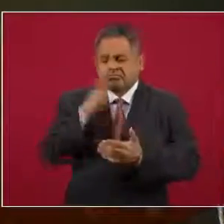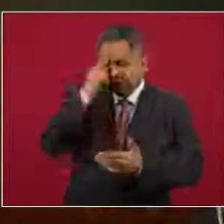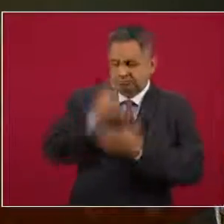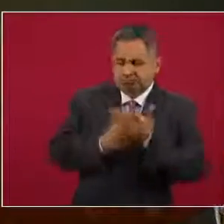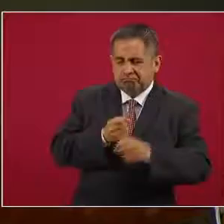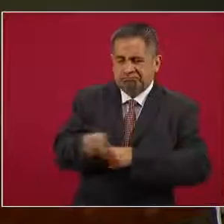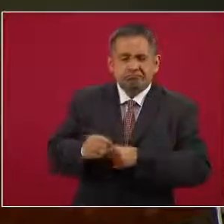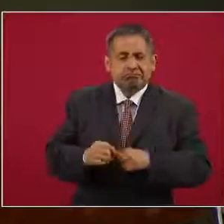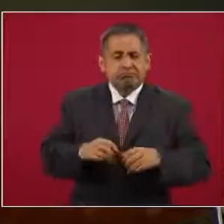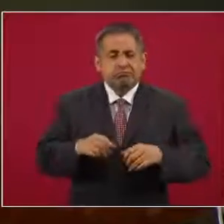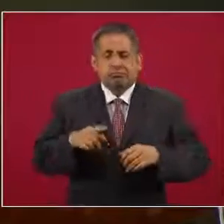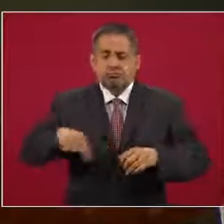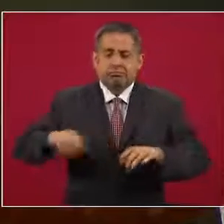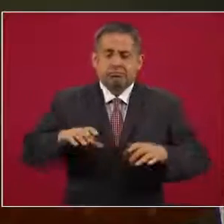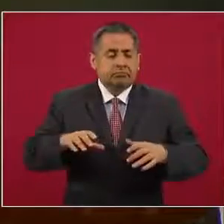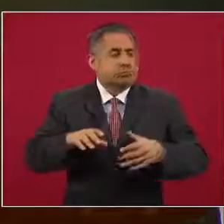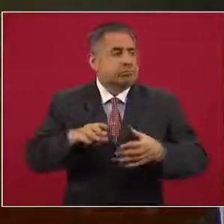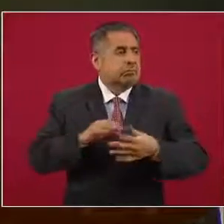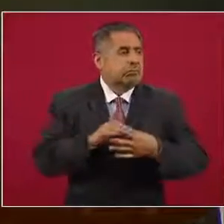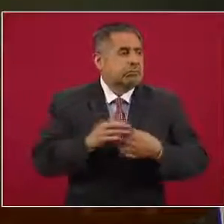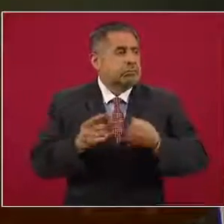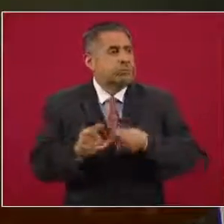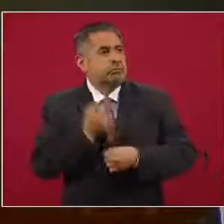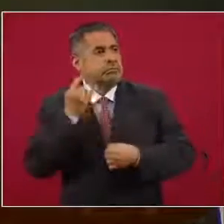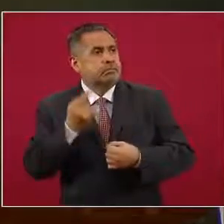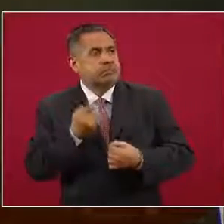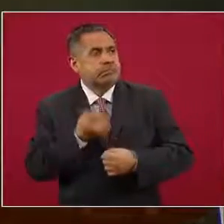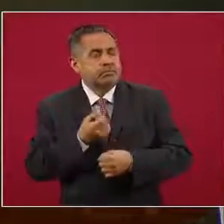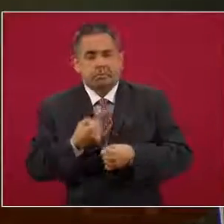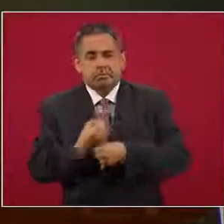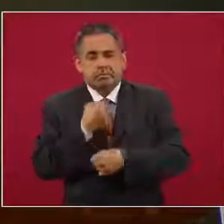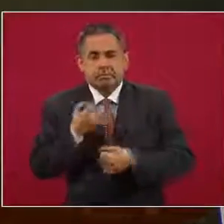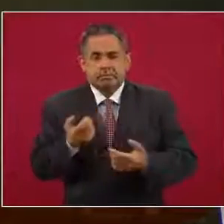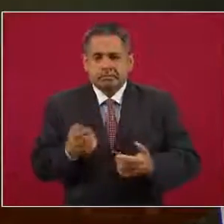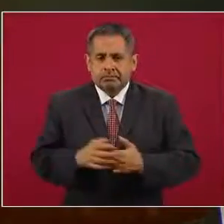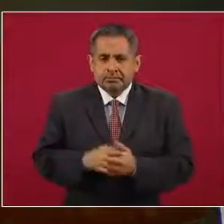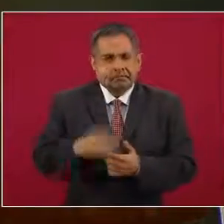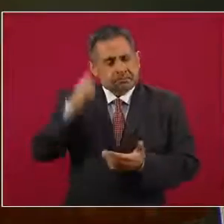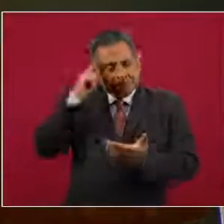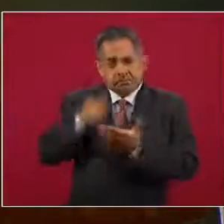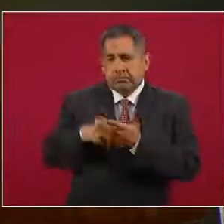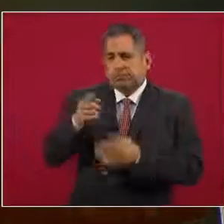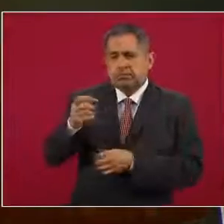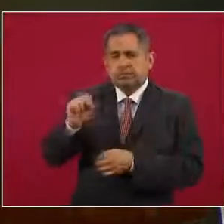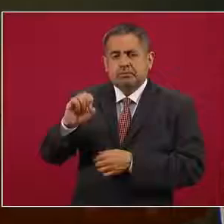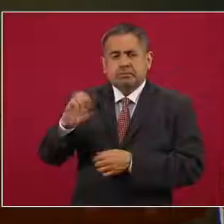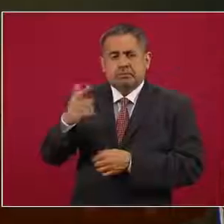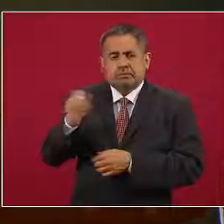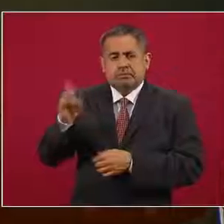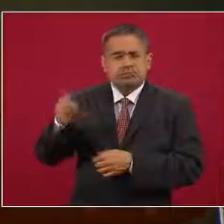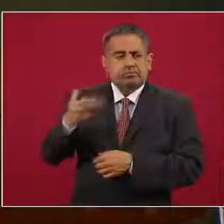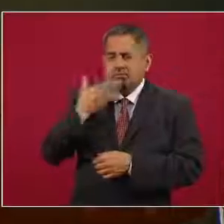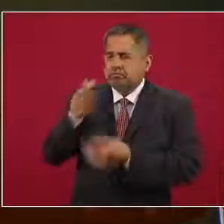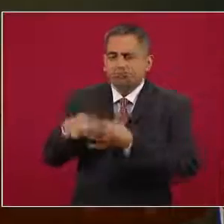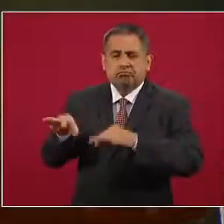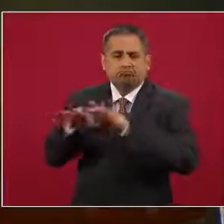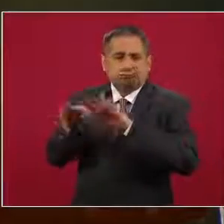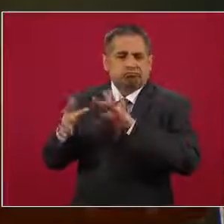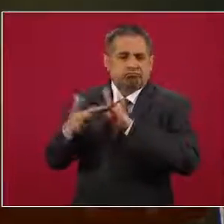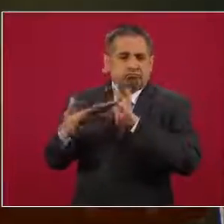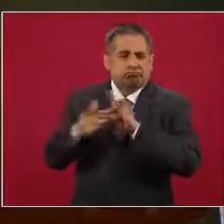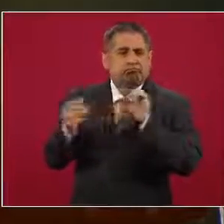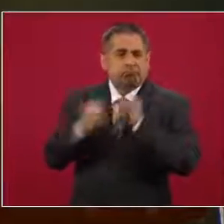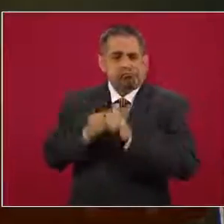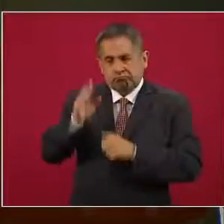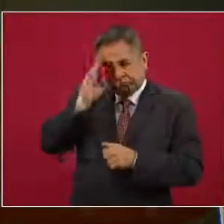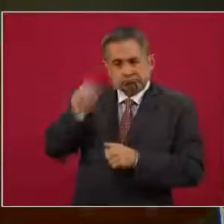de confianza. Creemos que es importante lo que se hace desde Gobernación. Tenemos un enlace directo que es